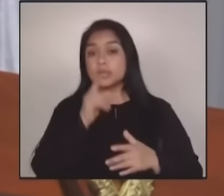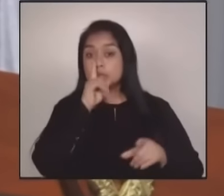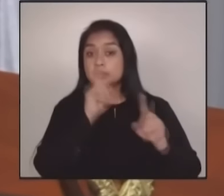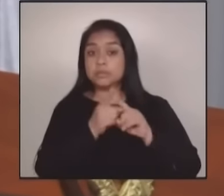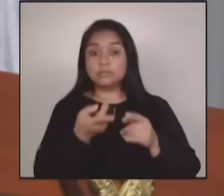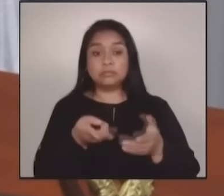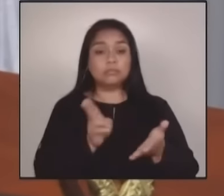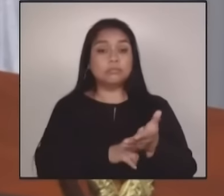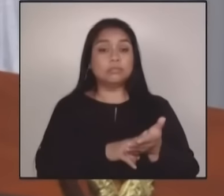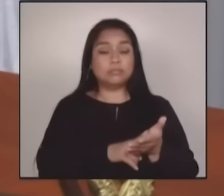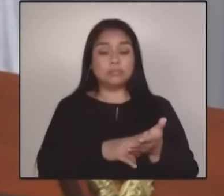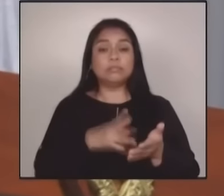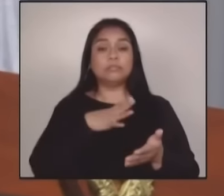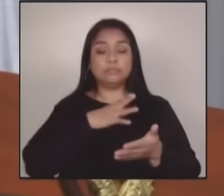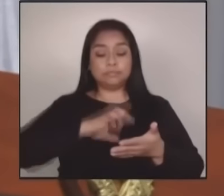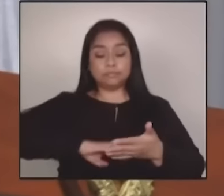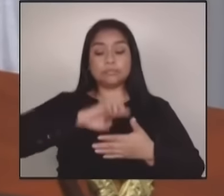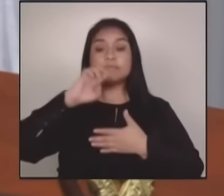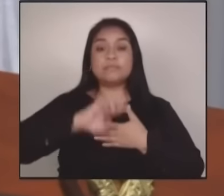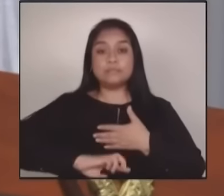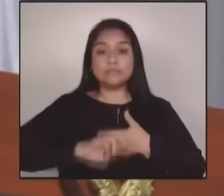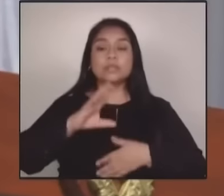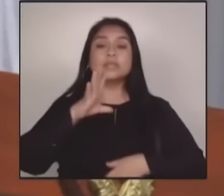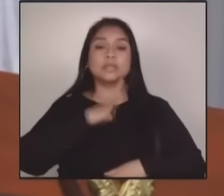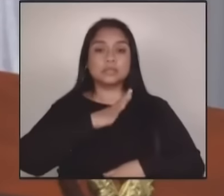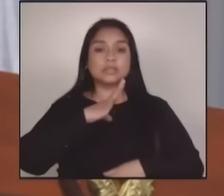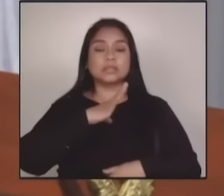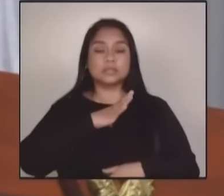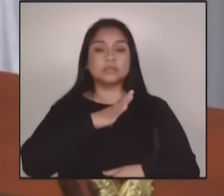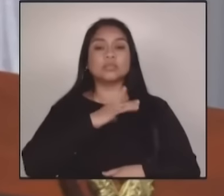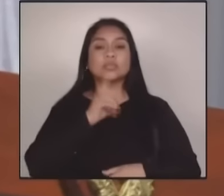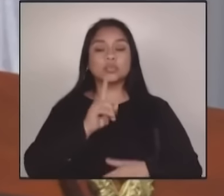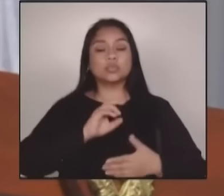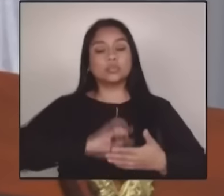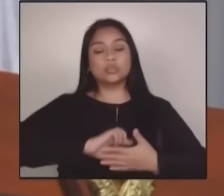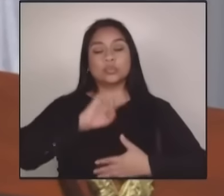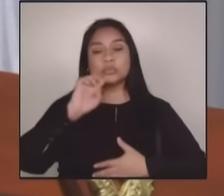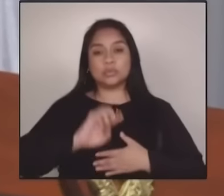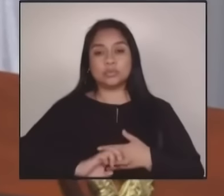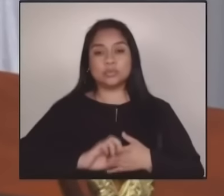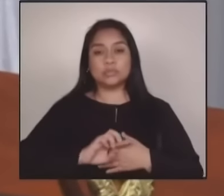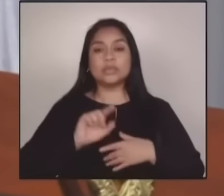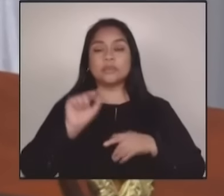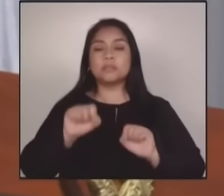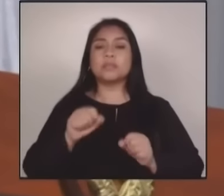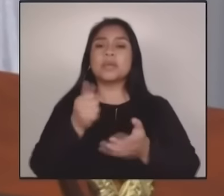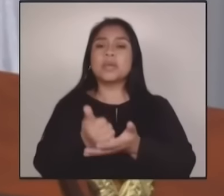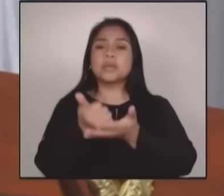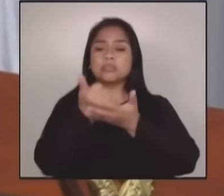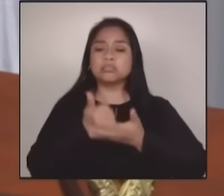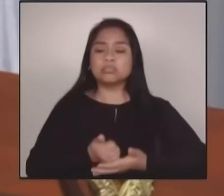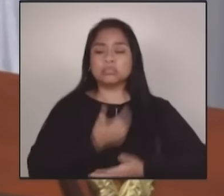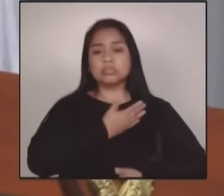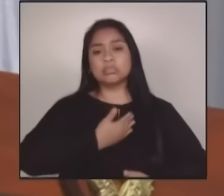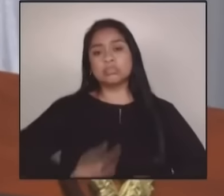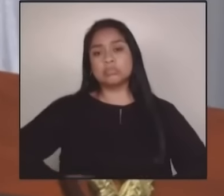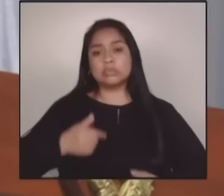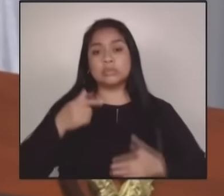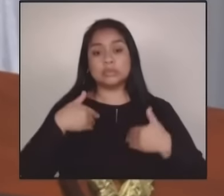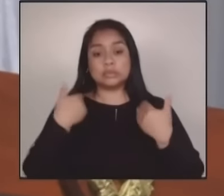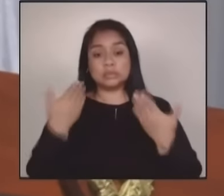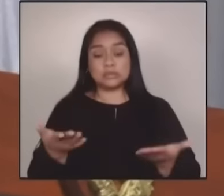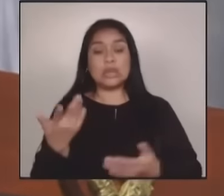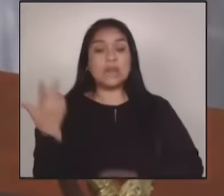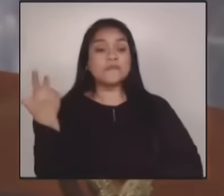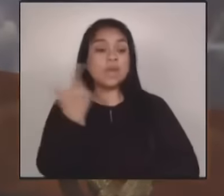Implementaremos un programa y mantendremos un programa que permita al Estado asegurar la vacunación